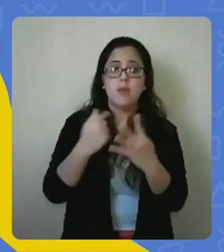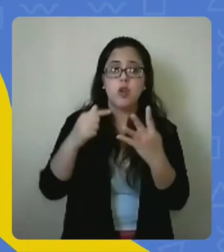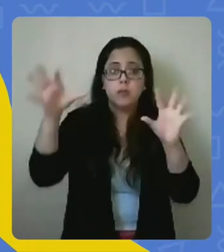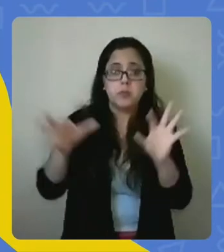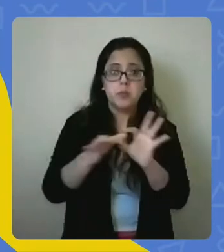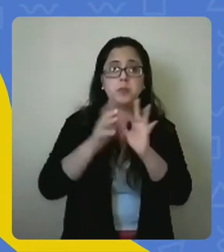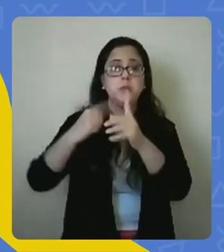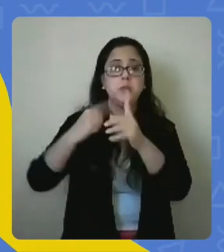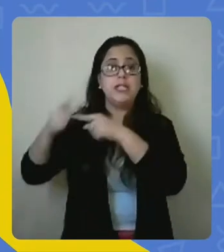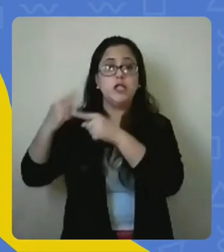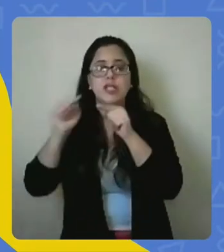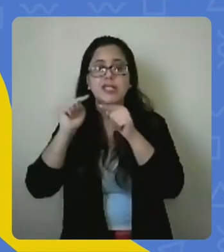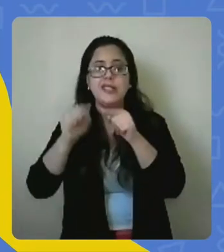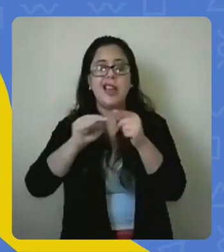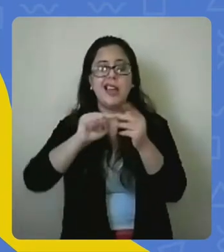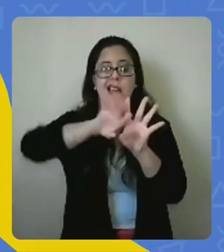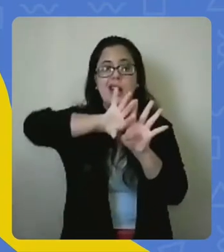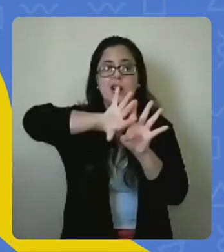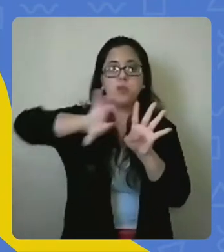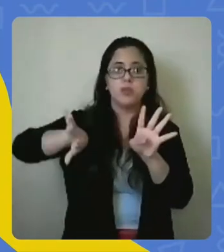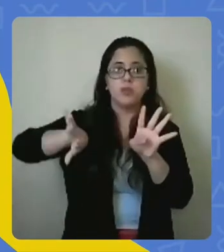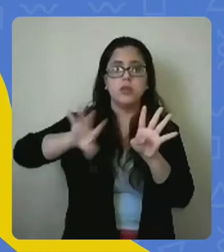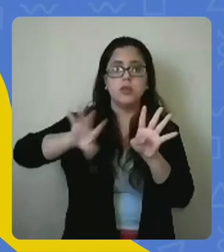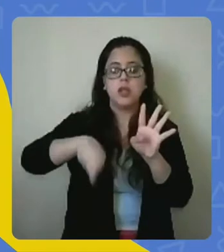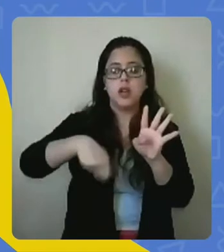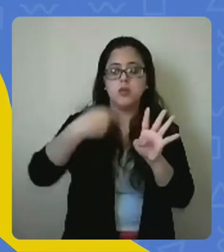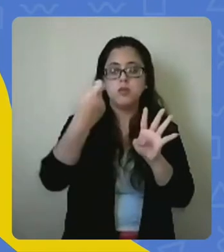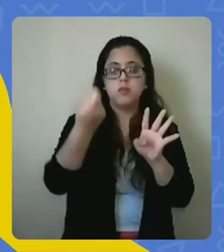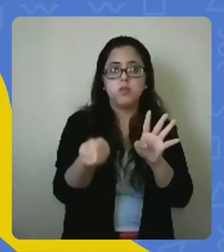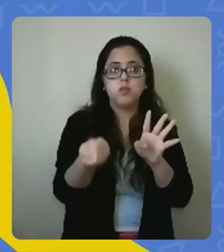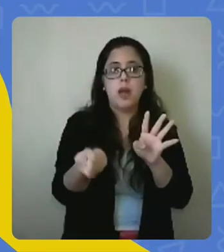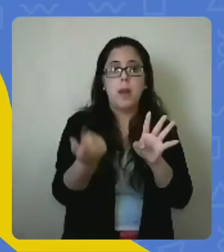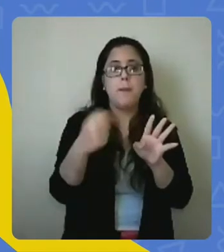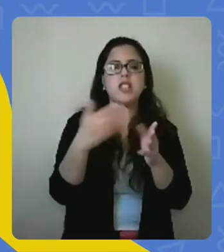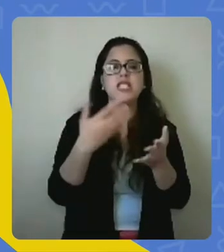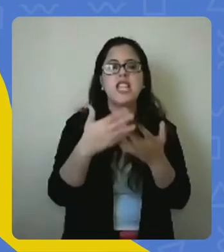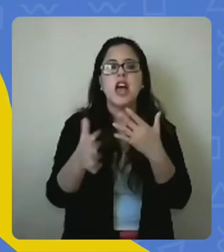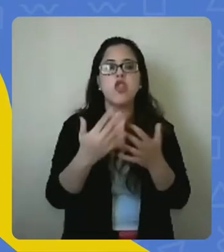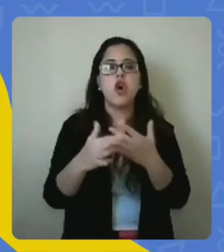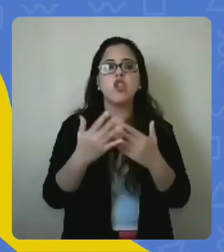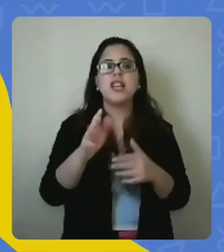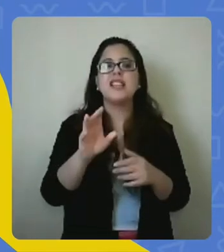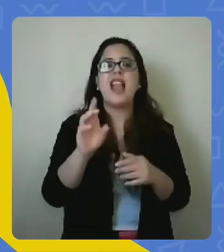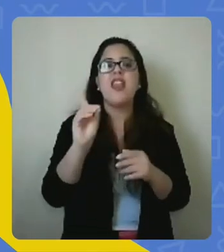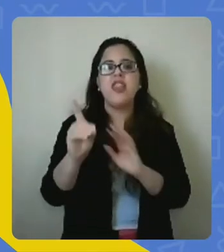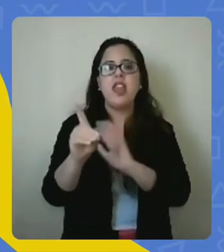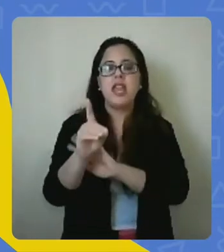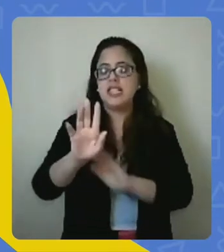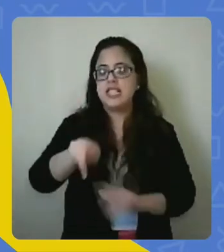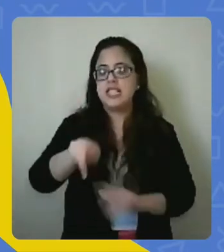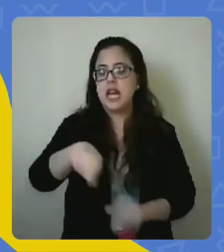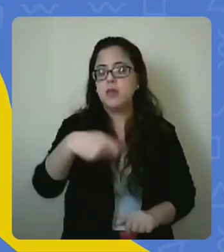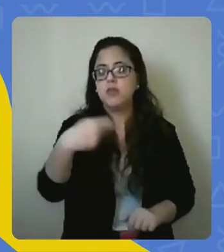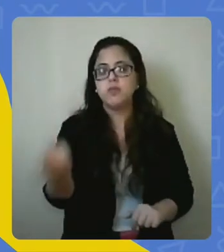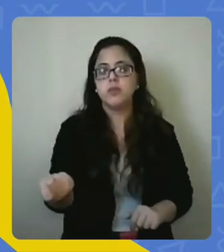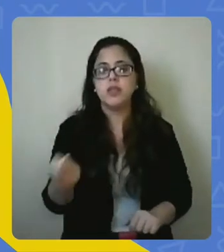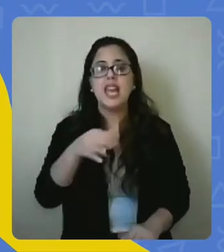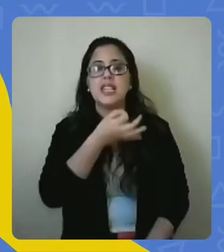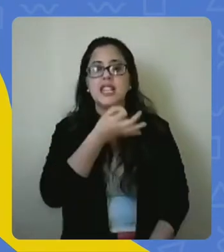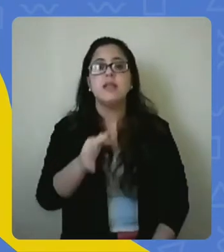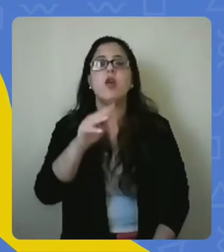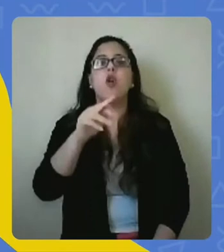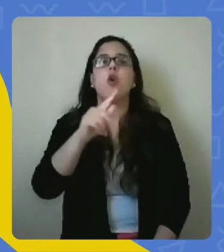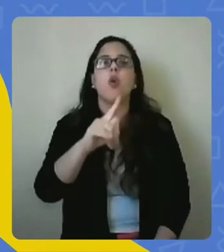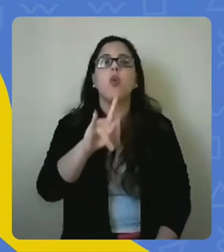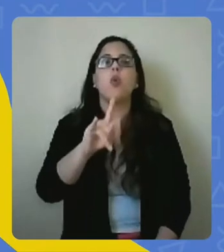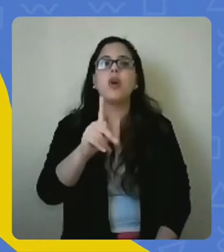la que descartamos la ponemos en la mesa y la giramos hacia la derecha. Cuando giramos la carta, entre todos decimos cuquitos, va, y gira la carta,